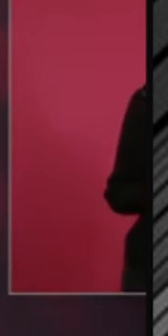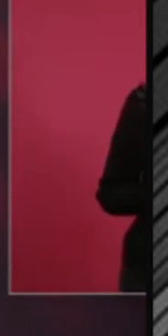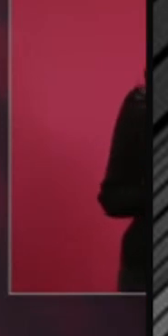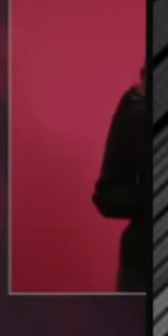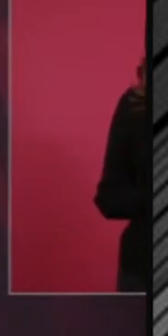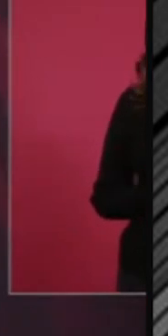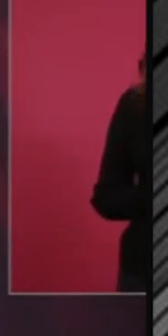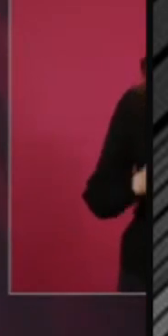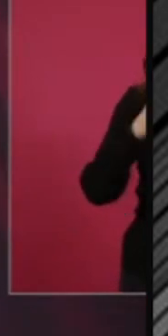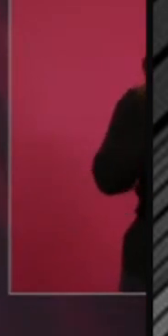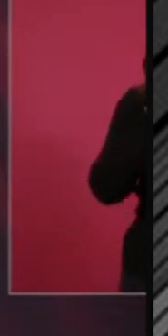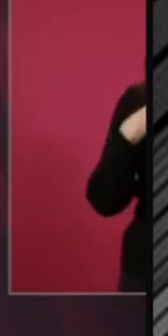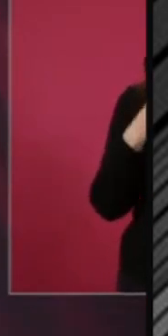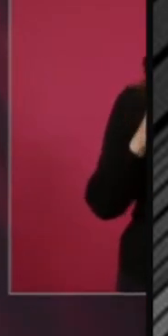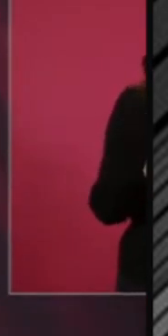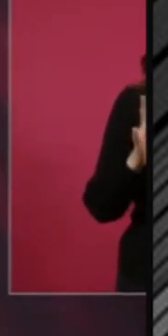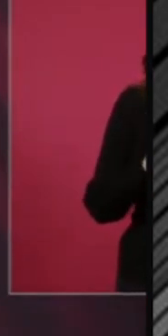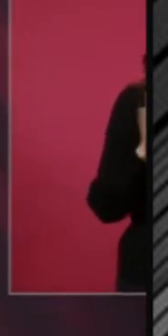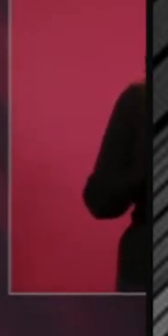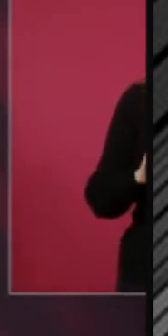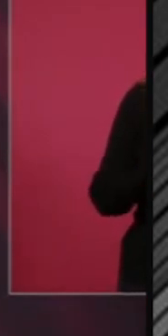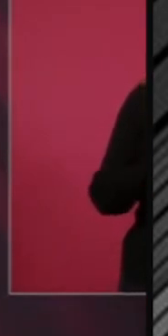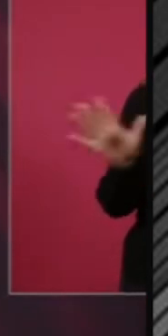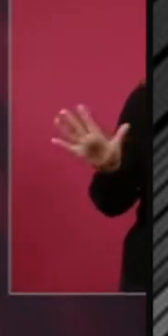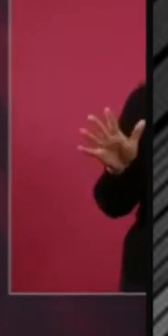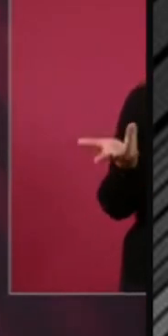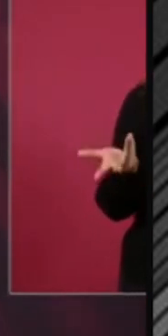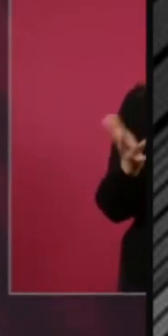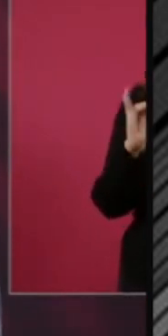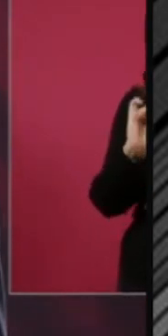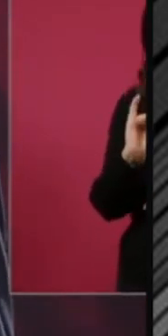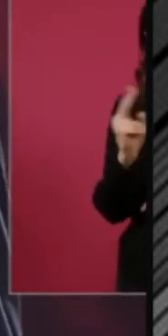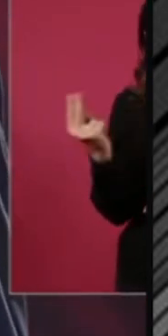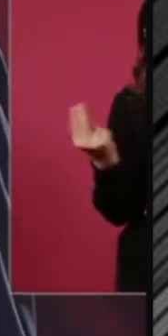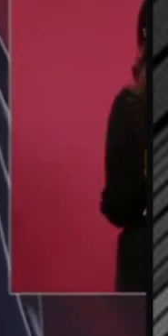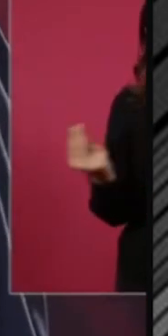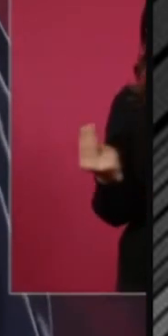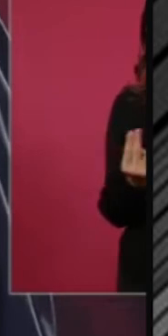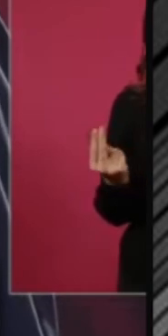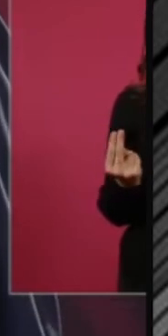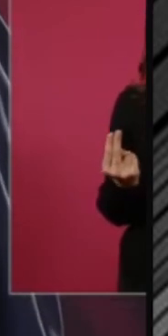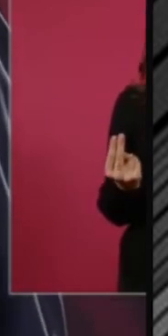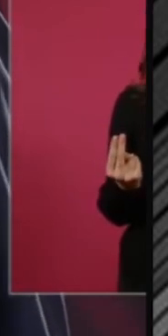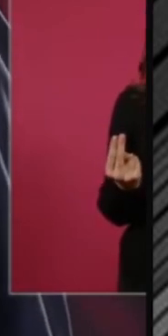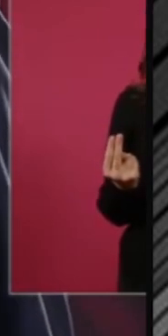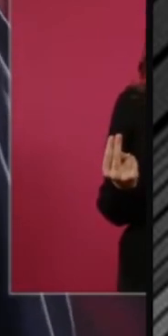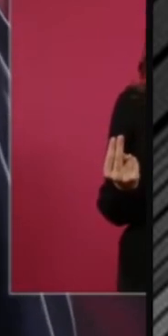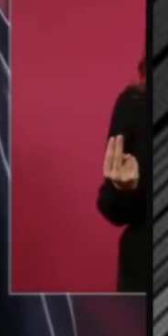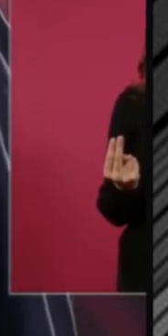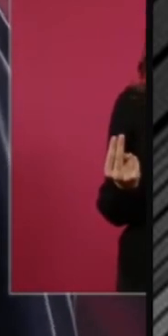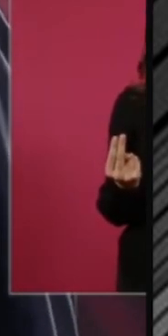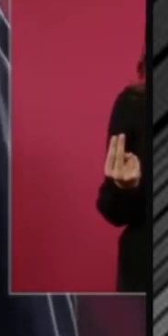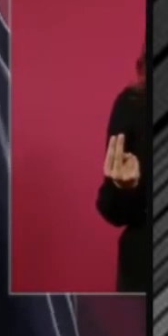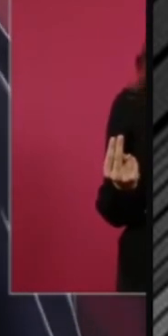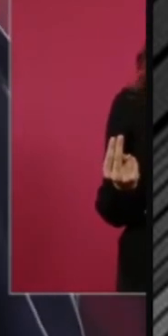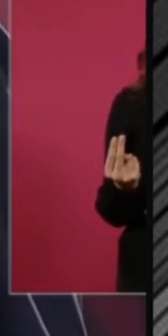está revelando este reportero al presidente López Obrador, porque el presidente soltó todo en la